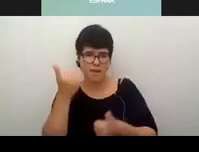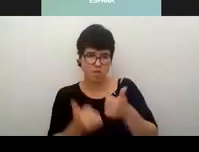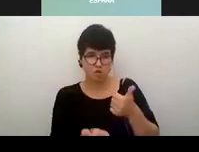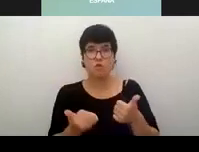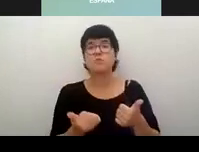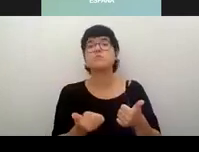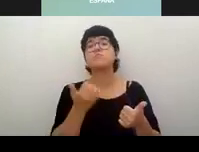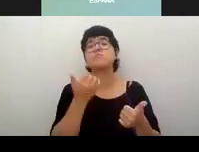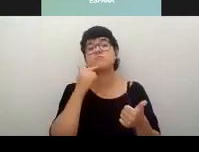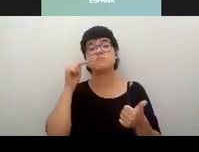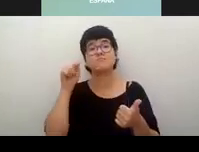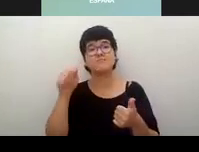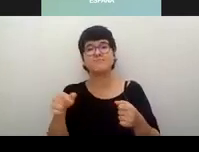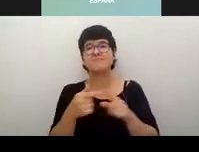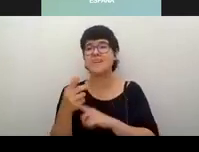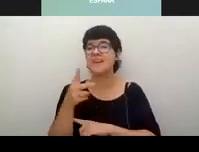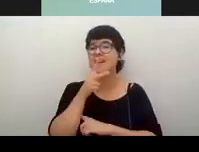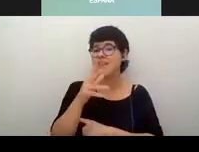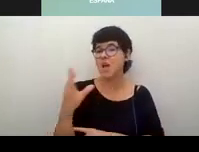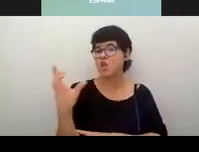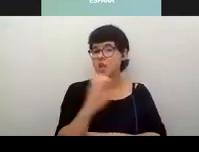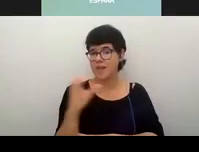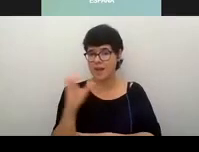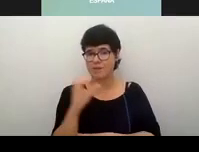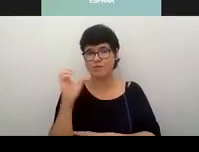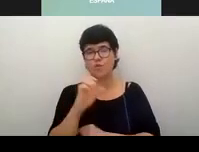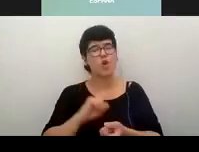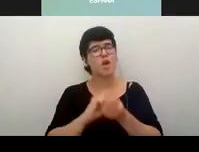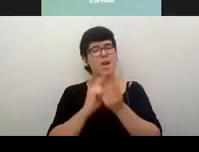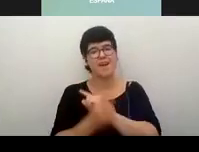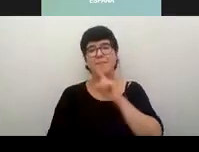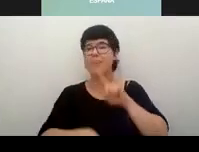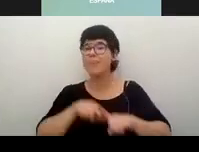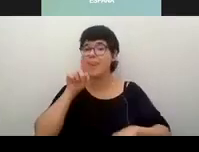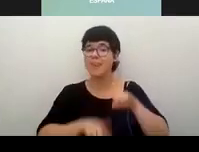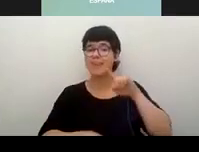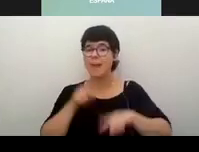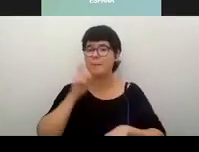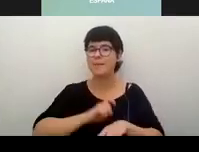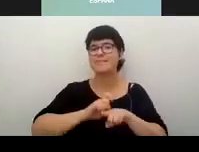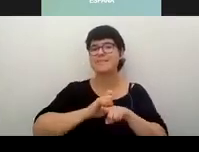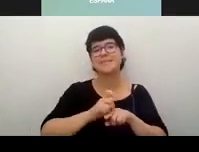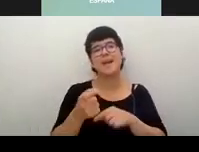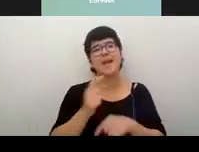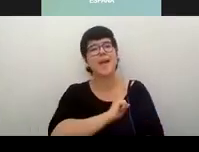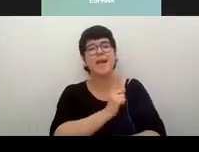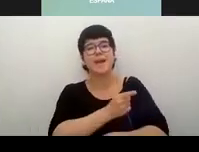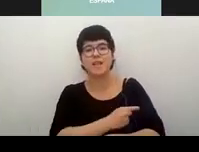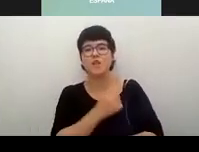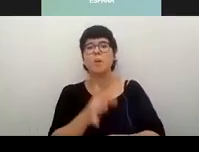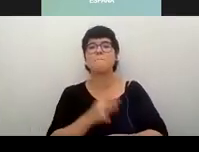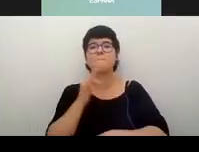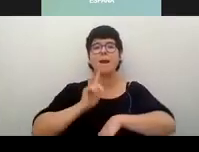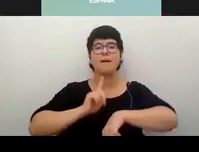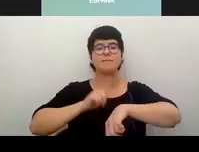hidrato de carbono, o sea, que variará la cantidad de hidrato de carbono que hemos de tomar en función del tipo de ejercicio y de la duración del ejercicio a